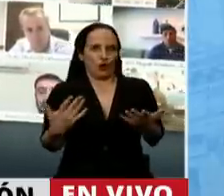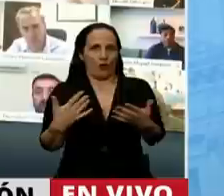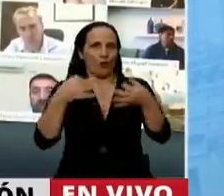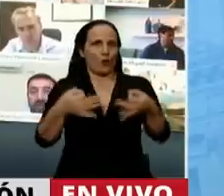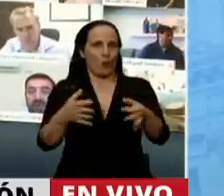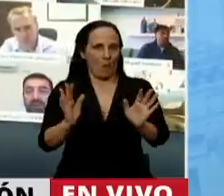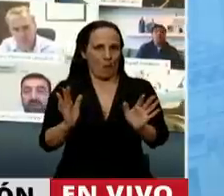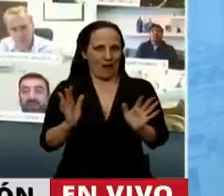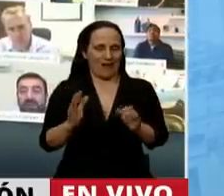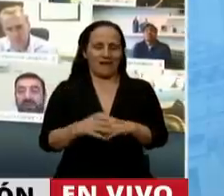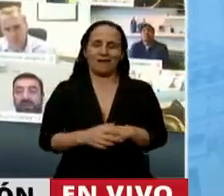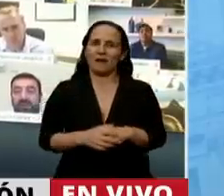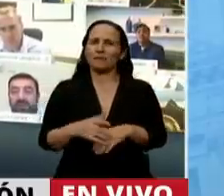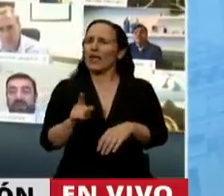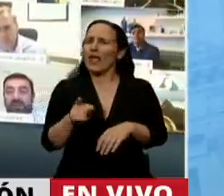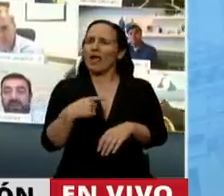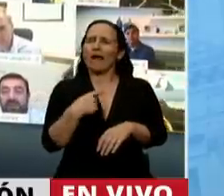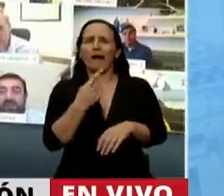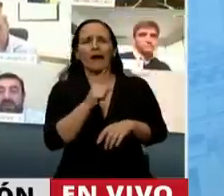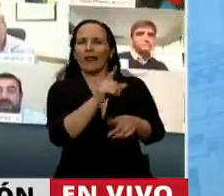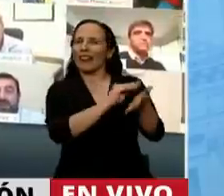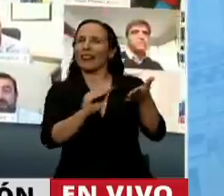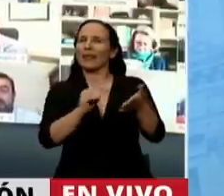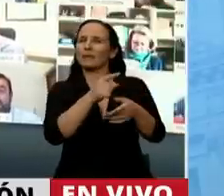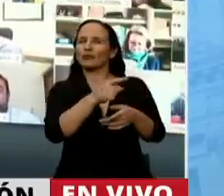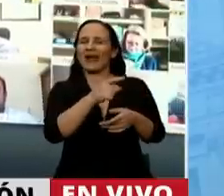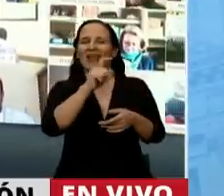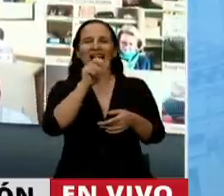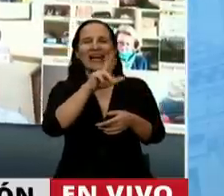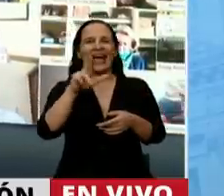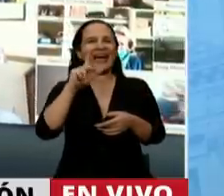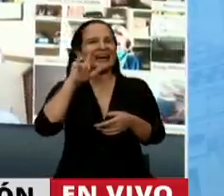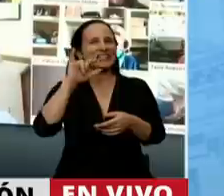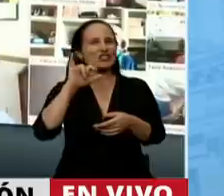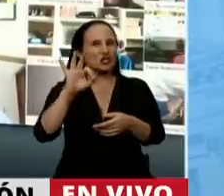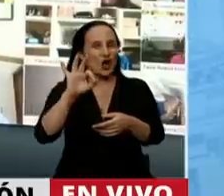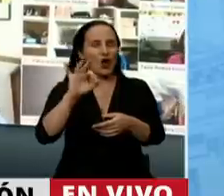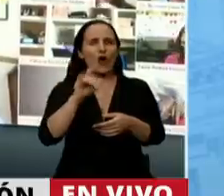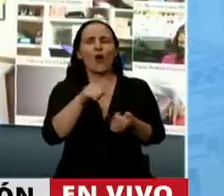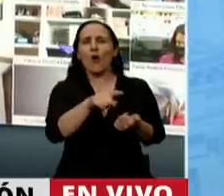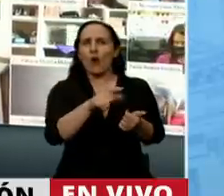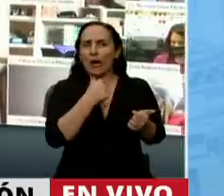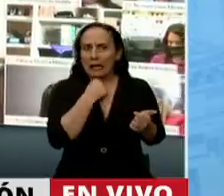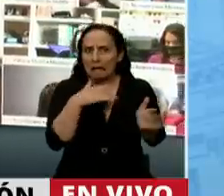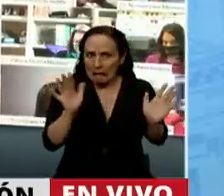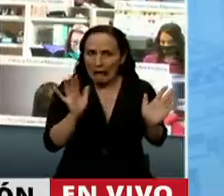eximo de, si quiere, la diputada Carla Carrizo hacer